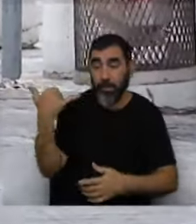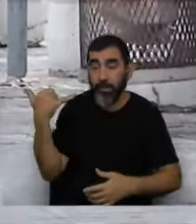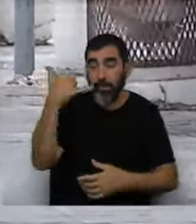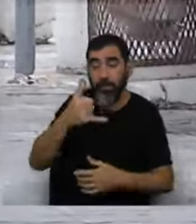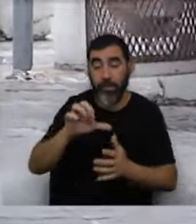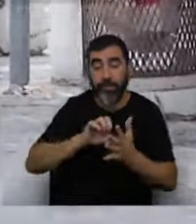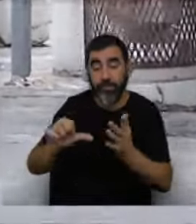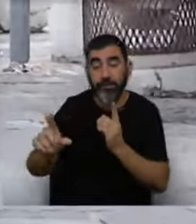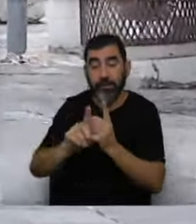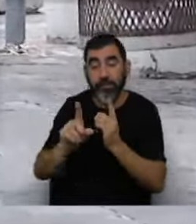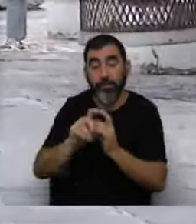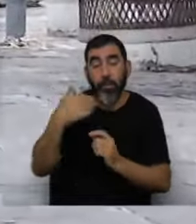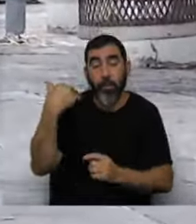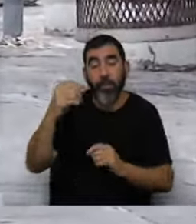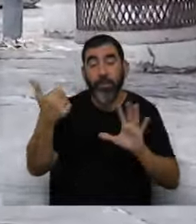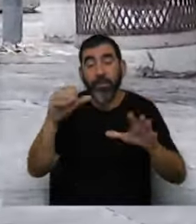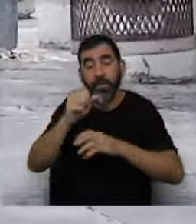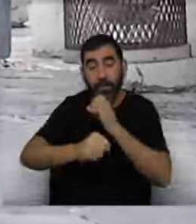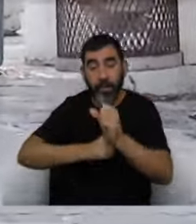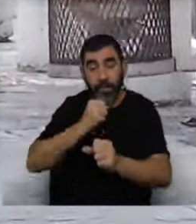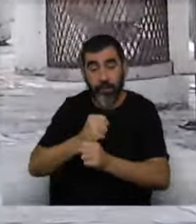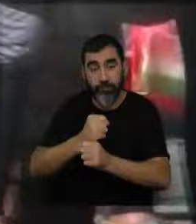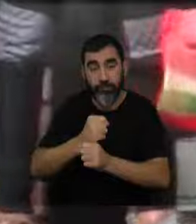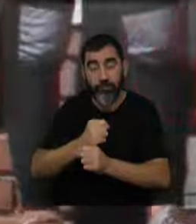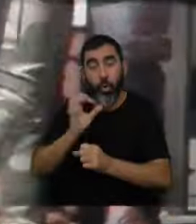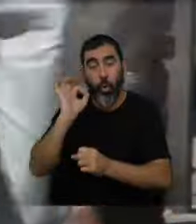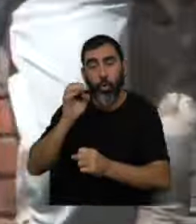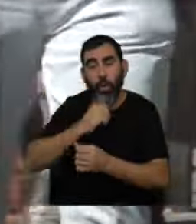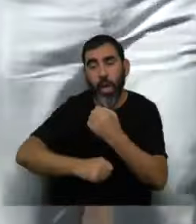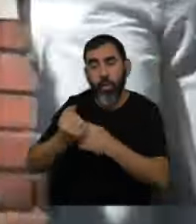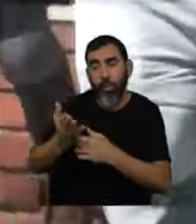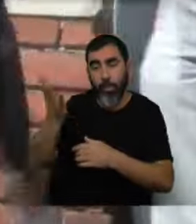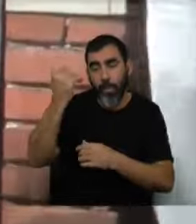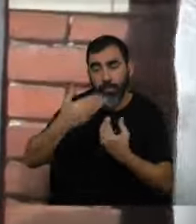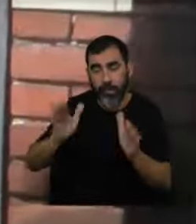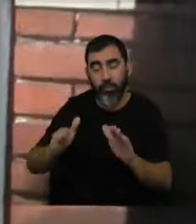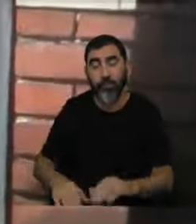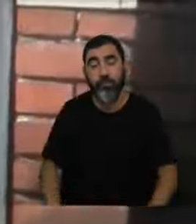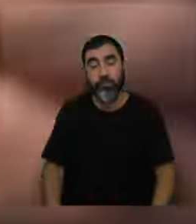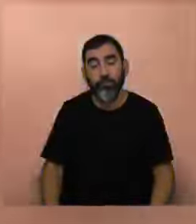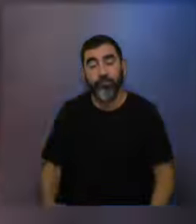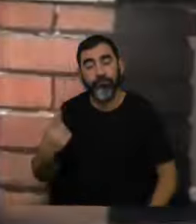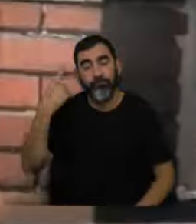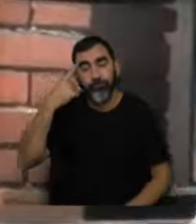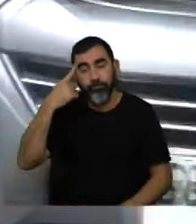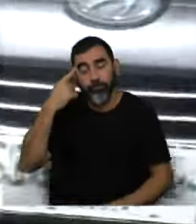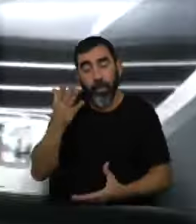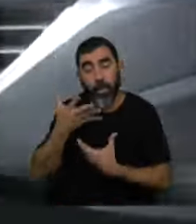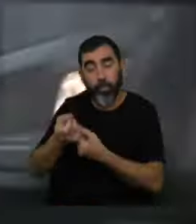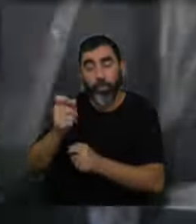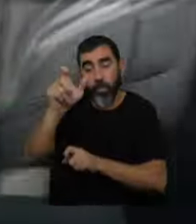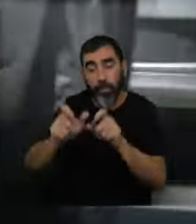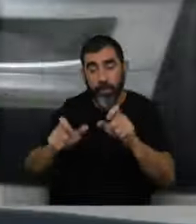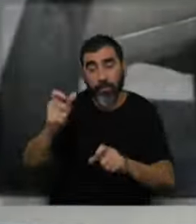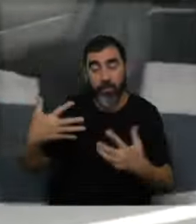servicio de atención a personas mayores de 60 años abierto en octubre de 2023 dicho espacio fue pensado para asistir a personas que